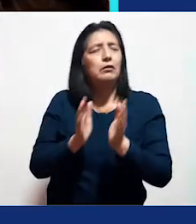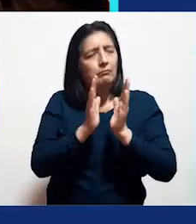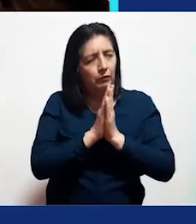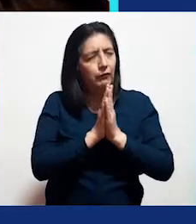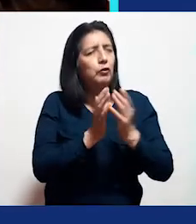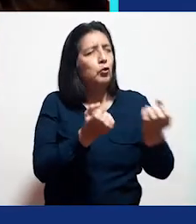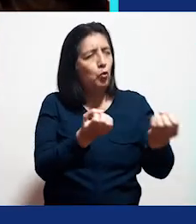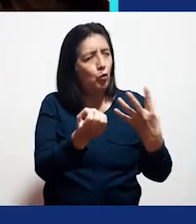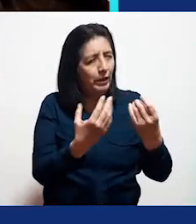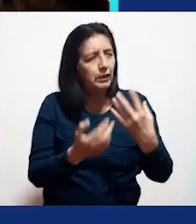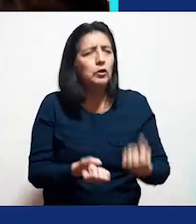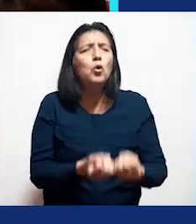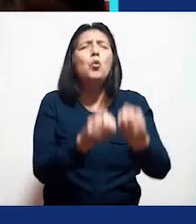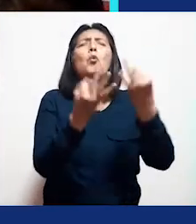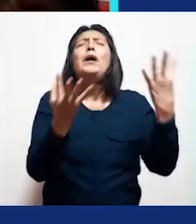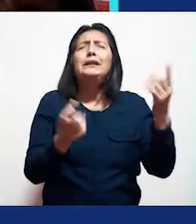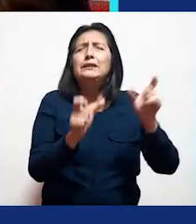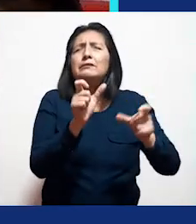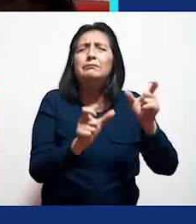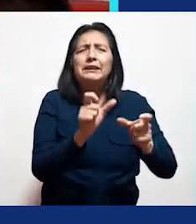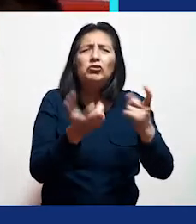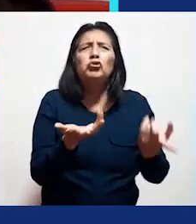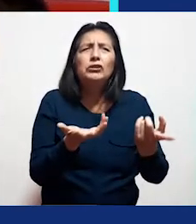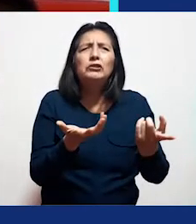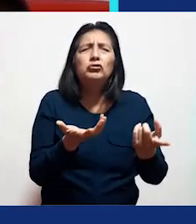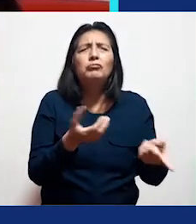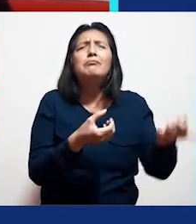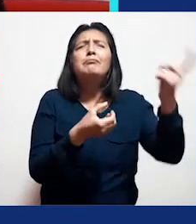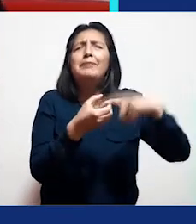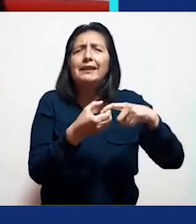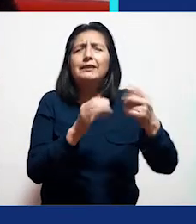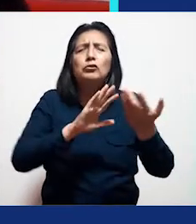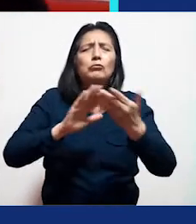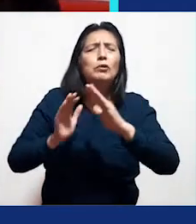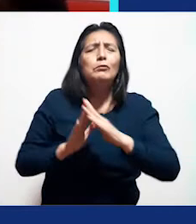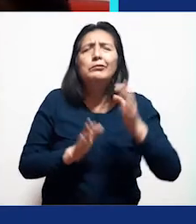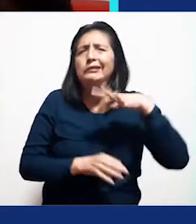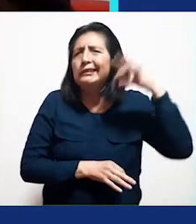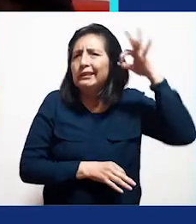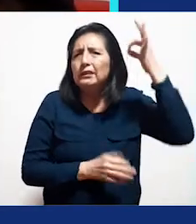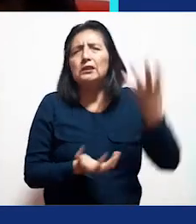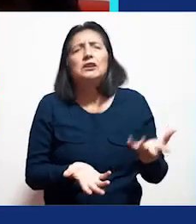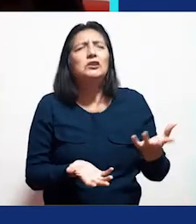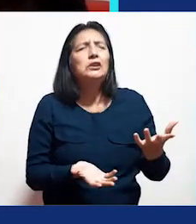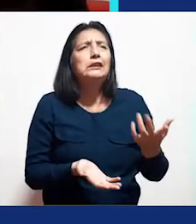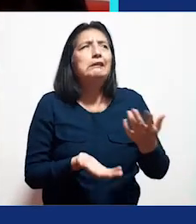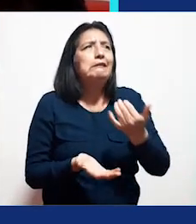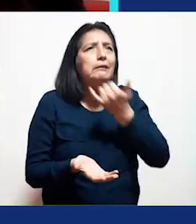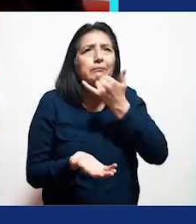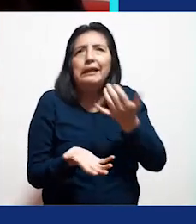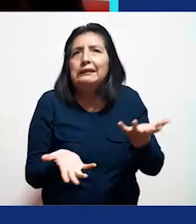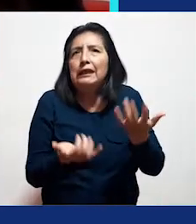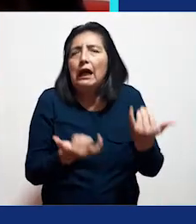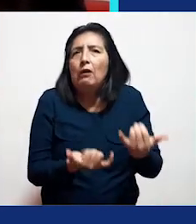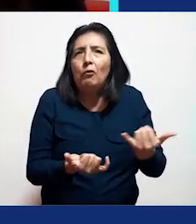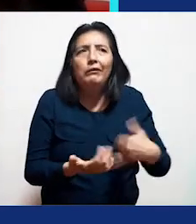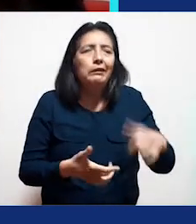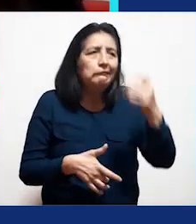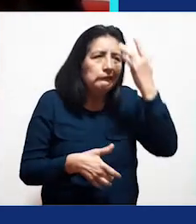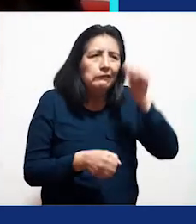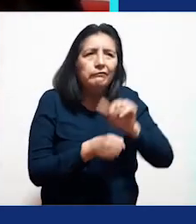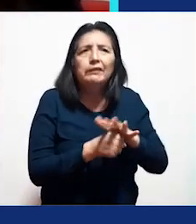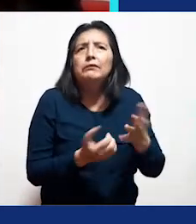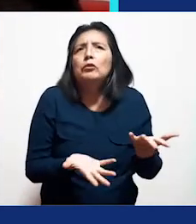favor, coméntenos cuántas personas conforman los pueblos indígenas y cuál es su situación en esta pandemia.